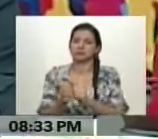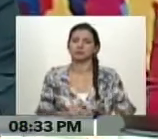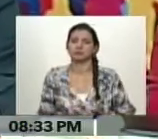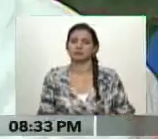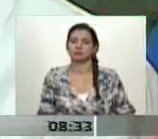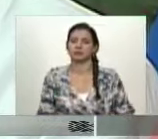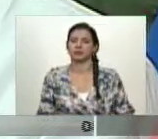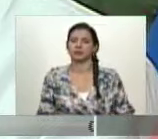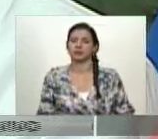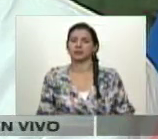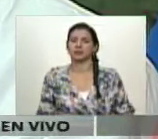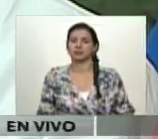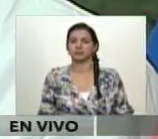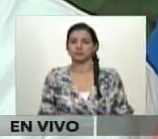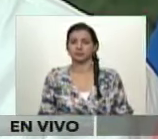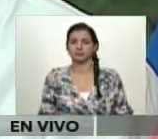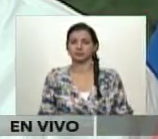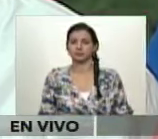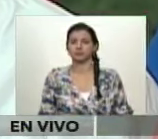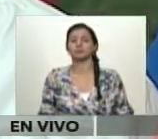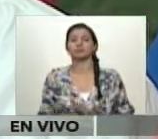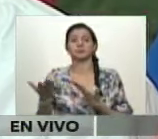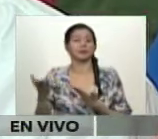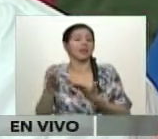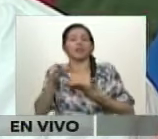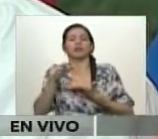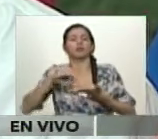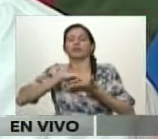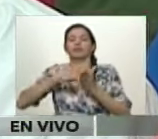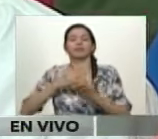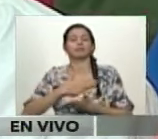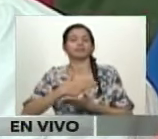Ahí está nuestra vida, pues.